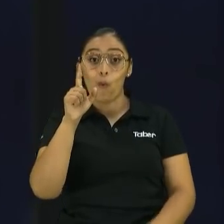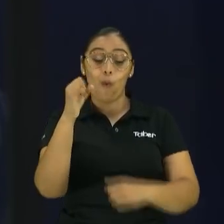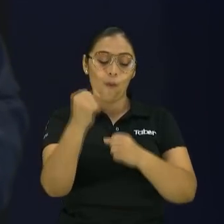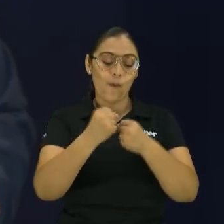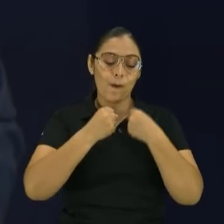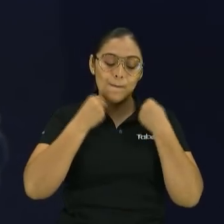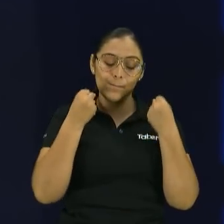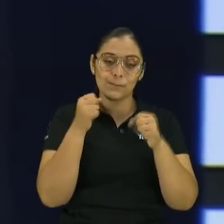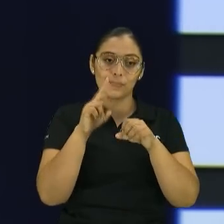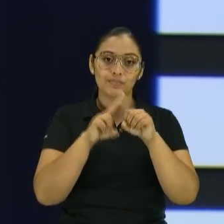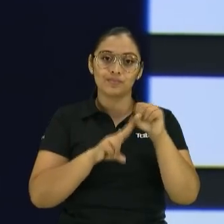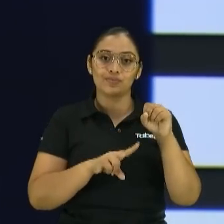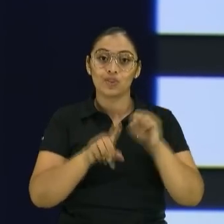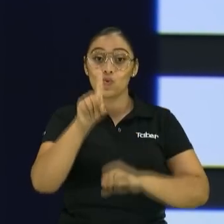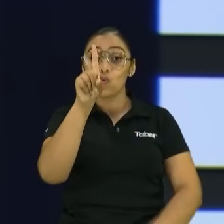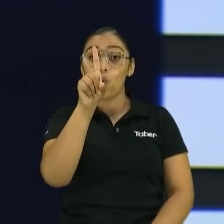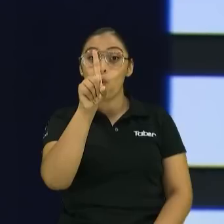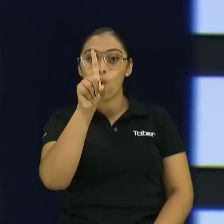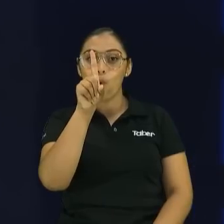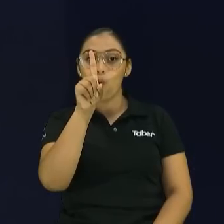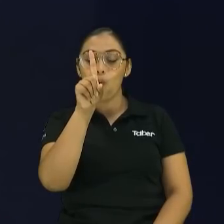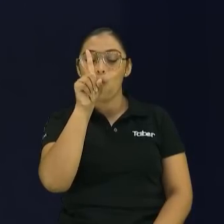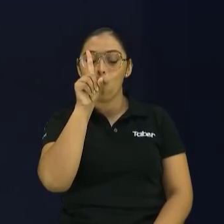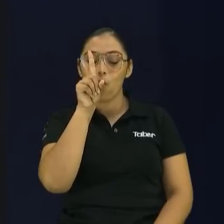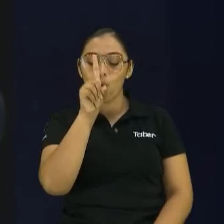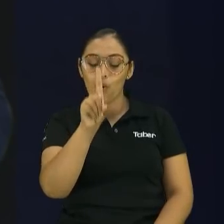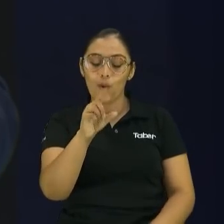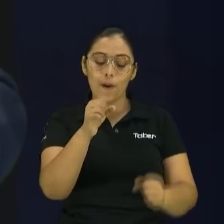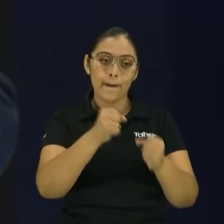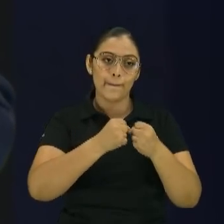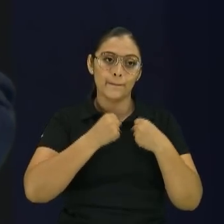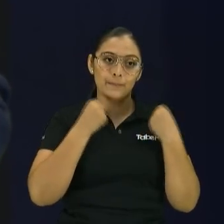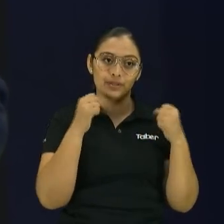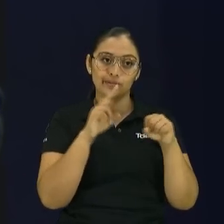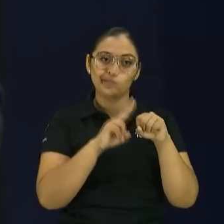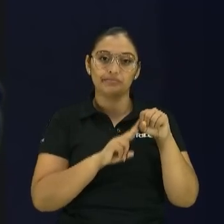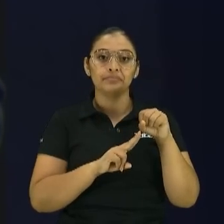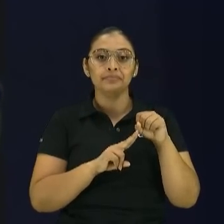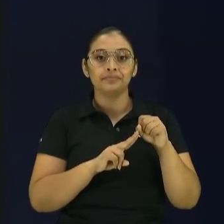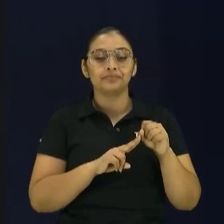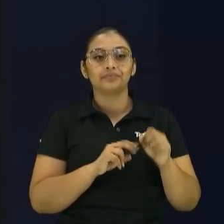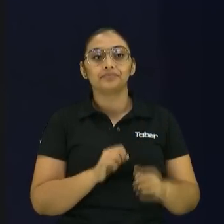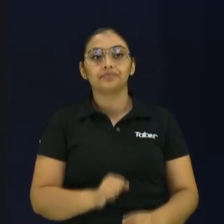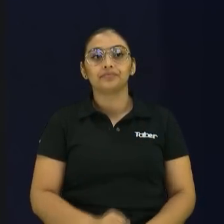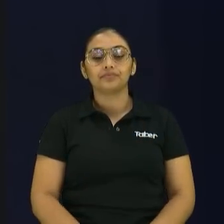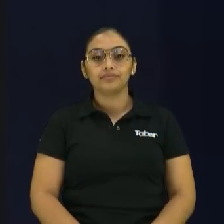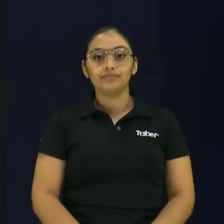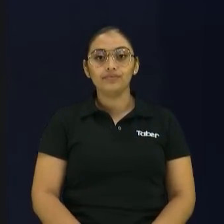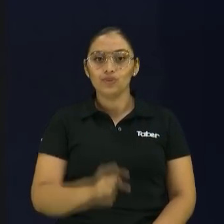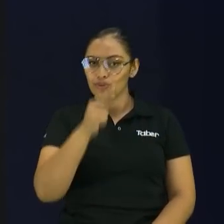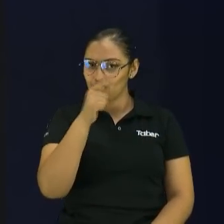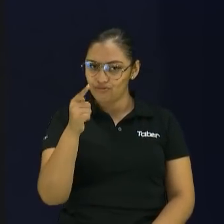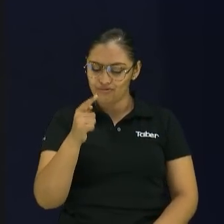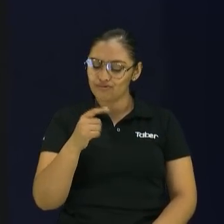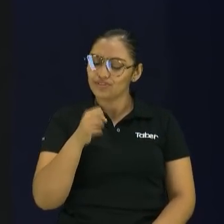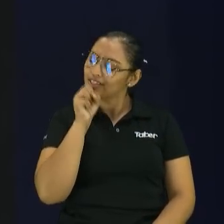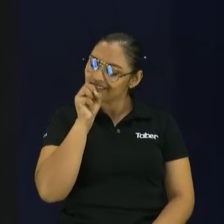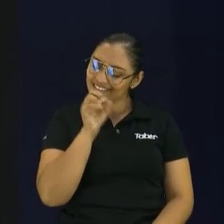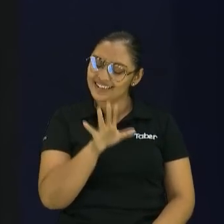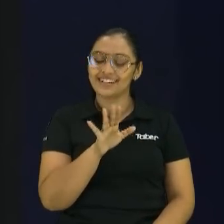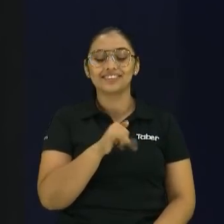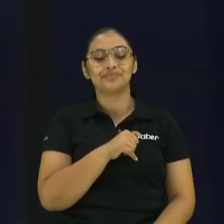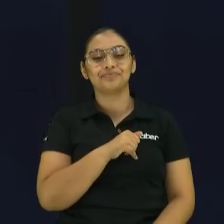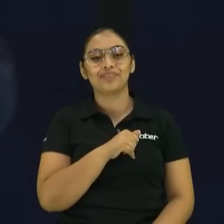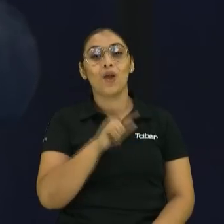conmigo por favor cuánto no pero dígalo con es que usted cuenta el chambre como que no le importa Amén póngale intención póngale sal y